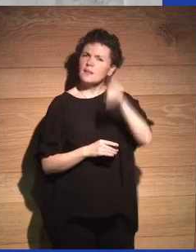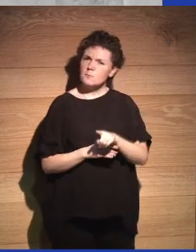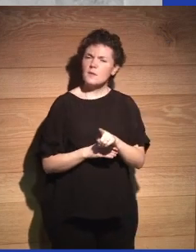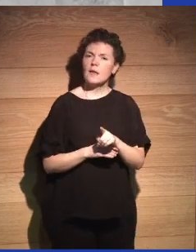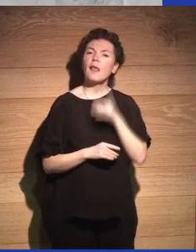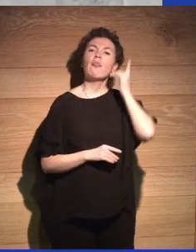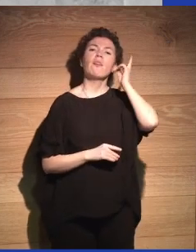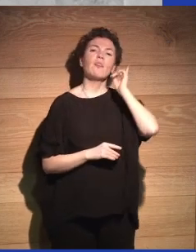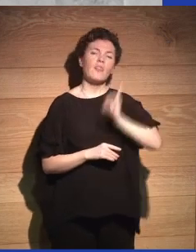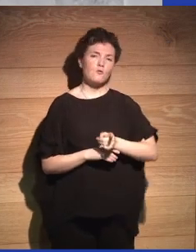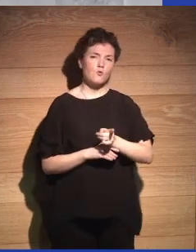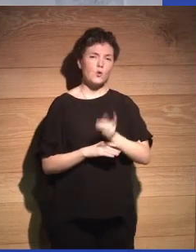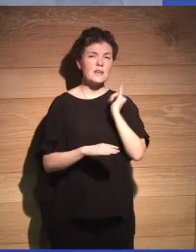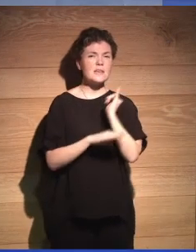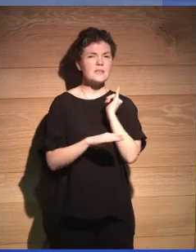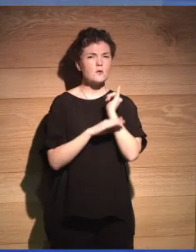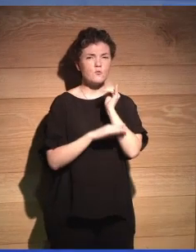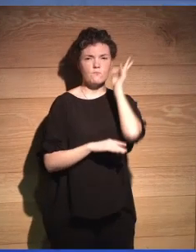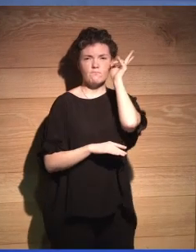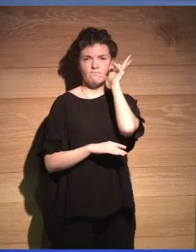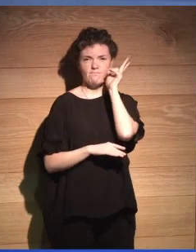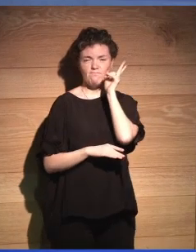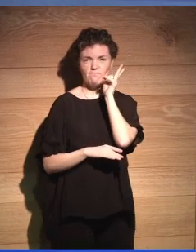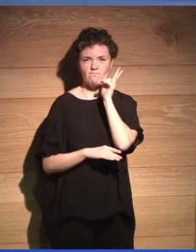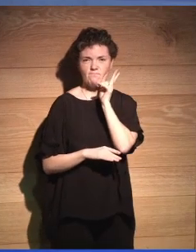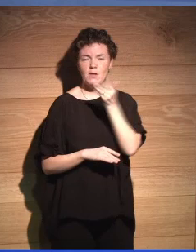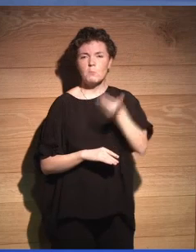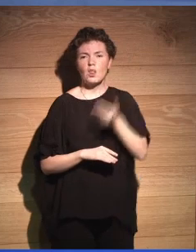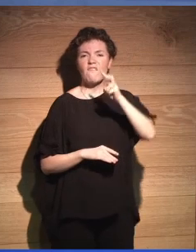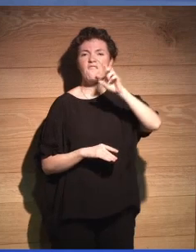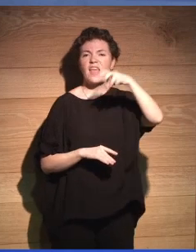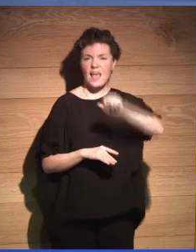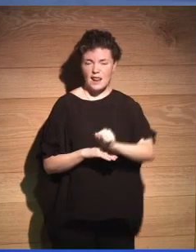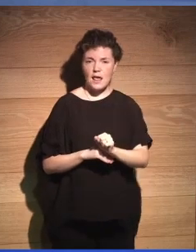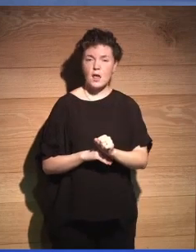el director de uno de los institutos más prestigiosos de Viena.